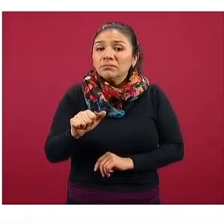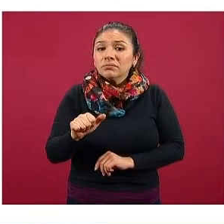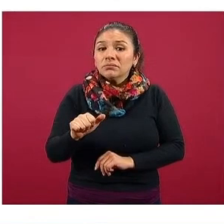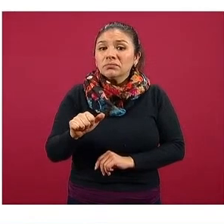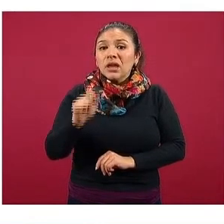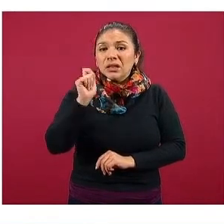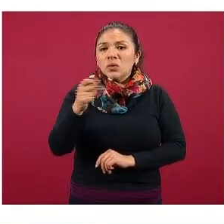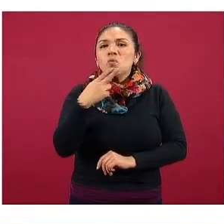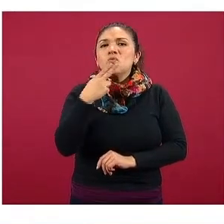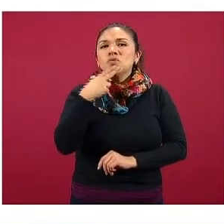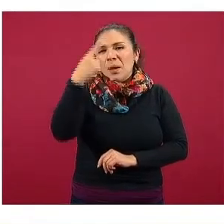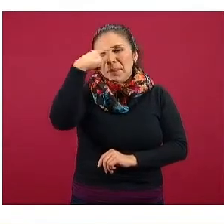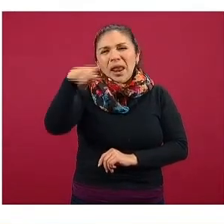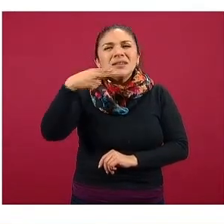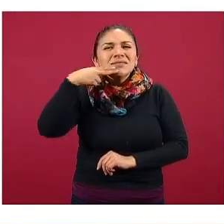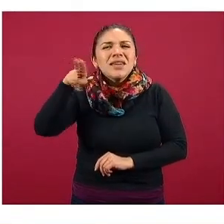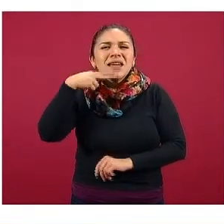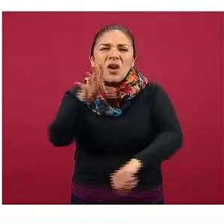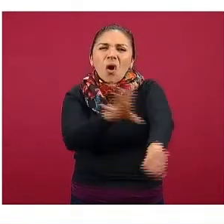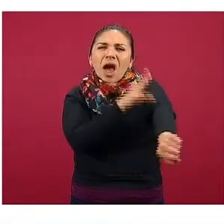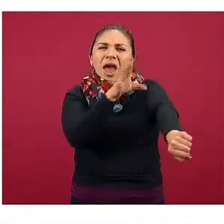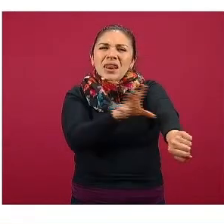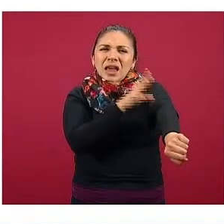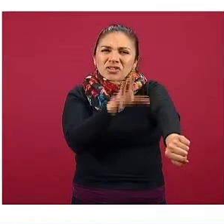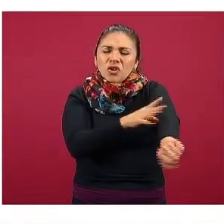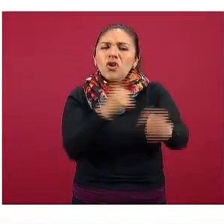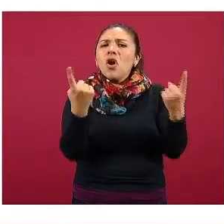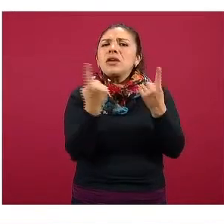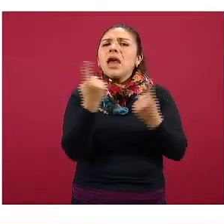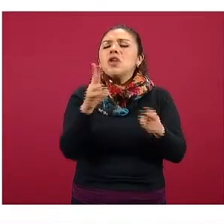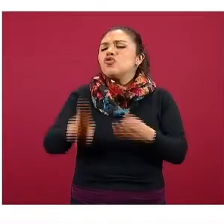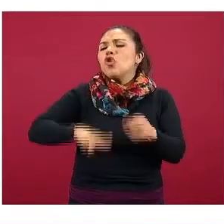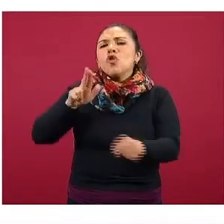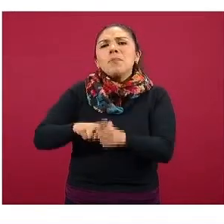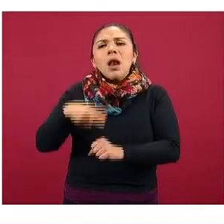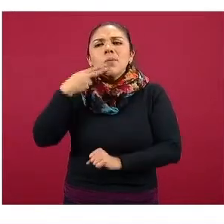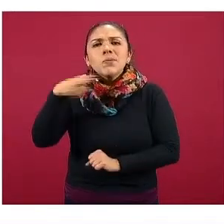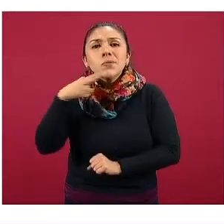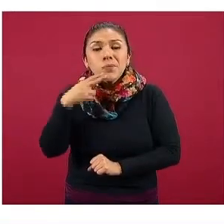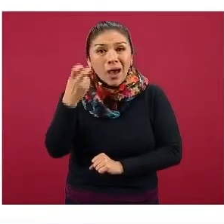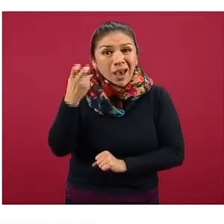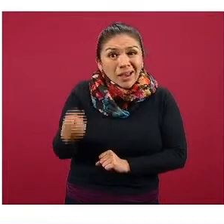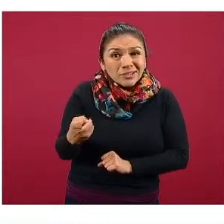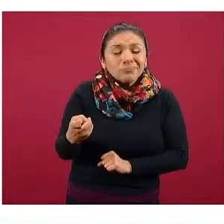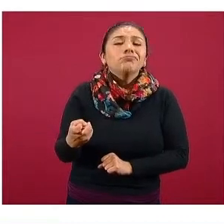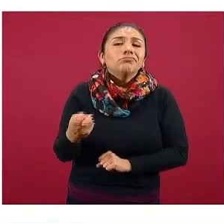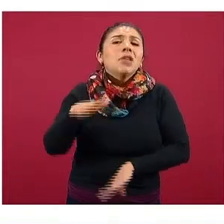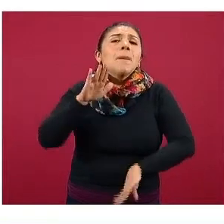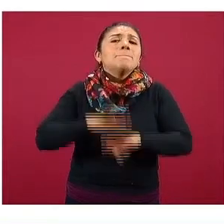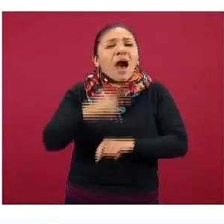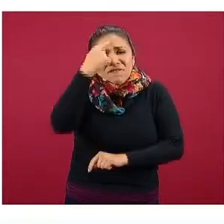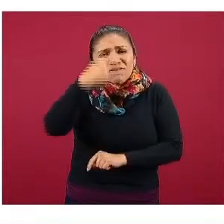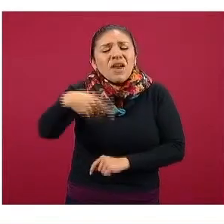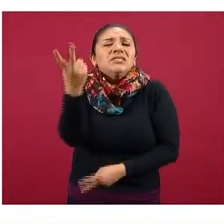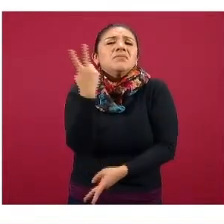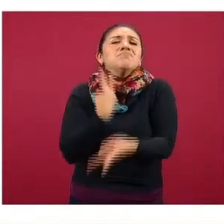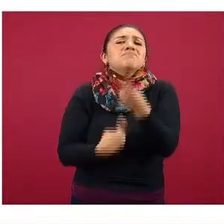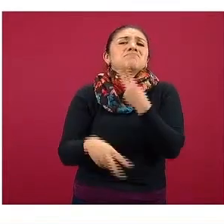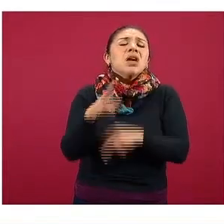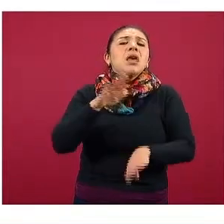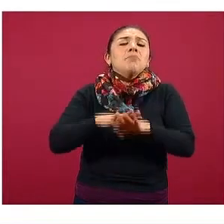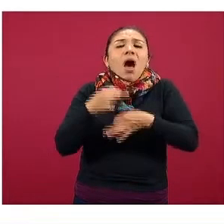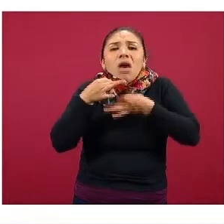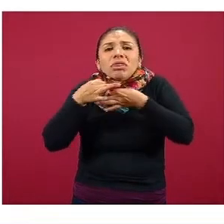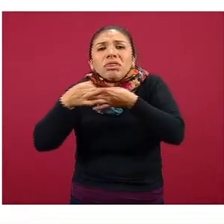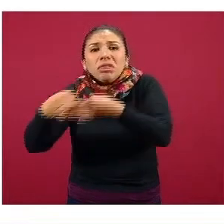que se utiliza para los cigarros electrónicos de lo del cigarro convencional. Esto obviamente facilita y aumenta el riesgo de